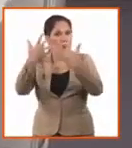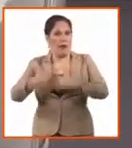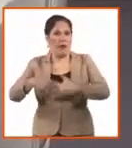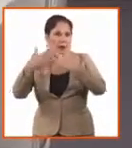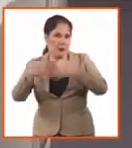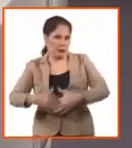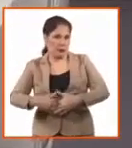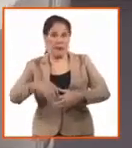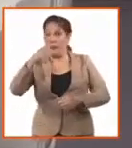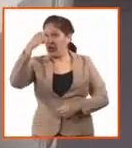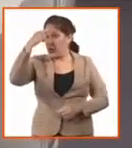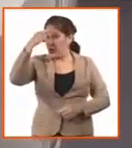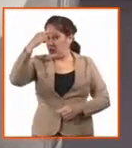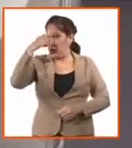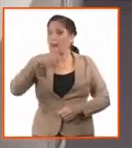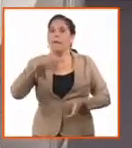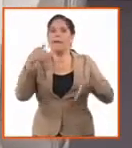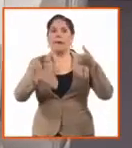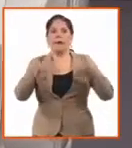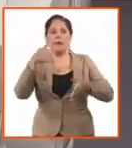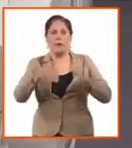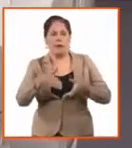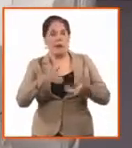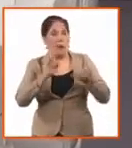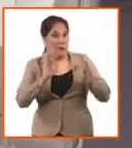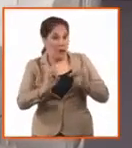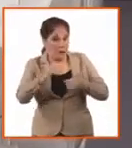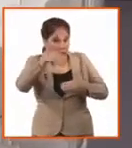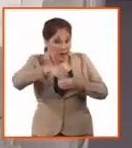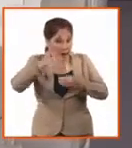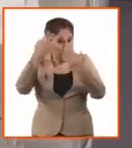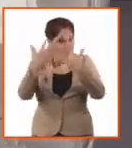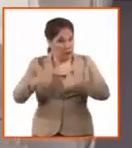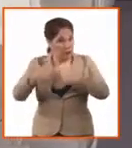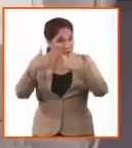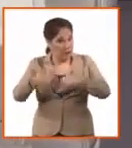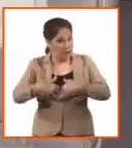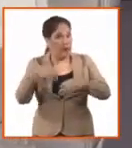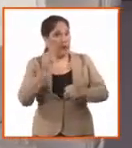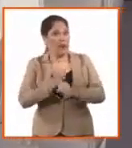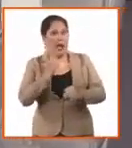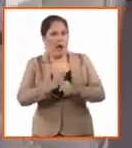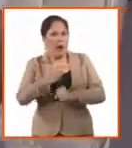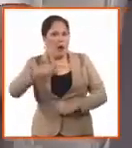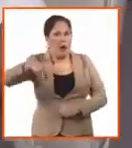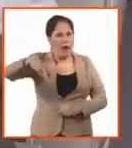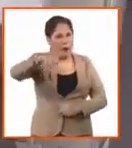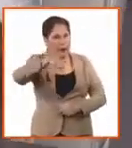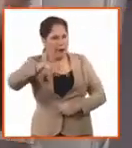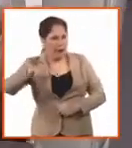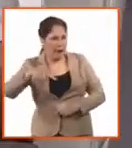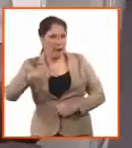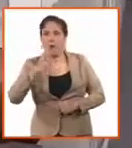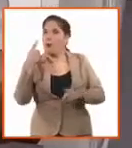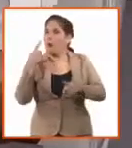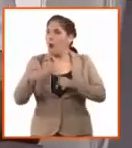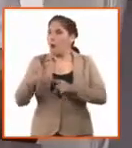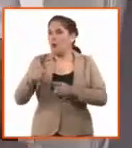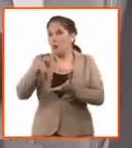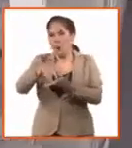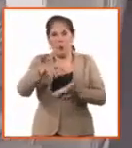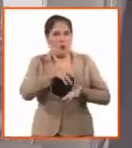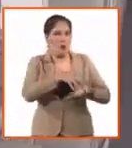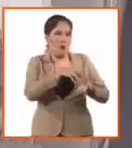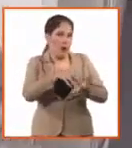que tiene la participación vista desde el mundo del trabajo como mismo se pudiera decir si la vemos desde otros espacios